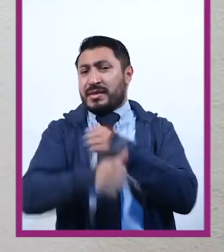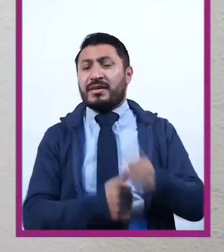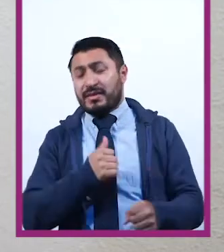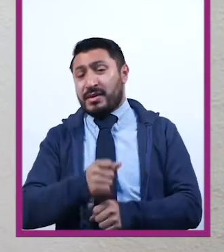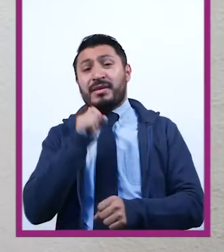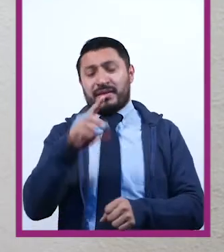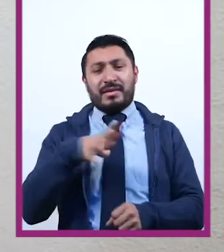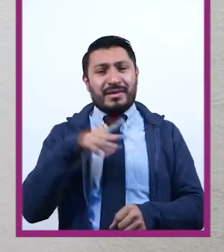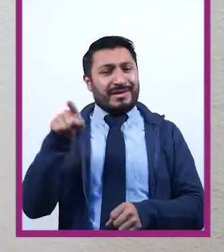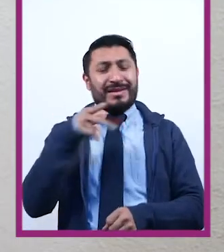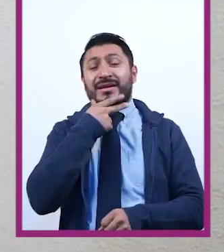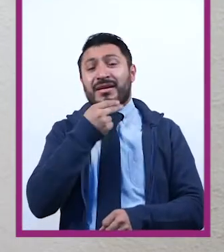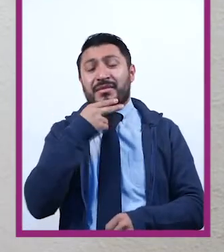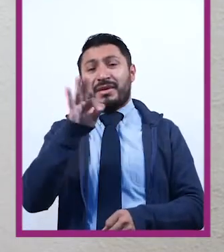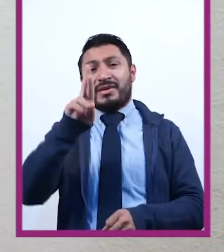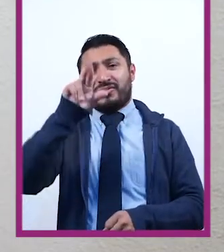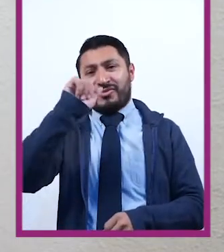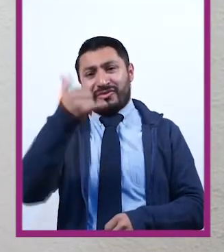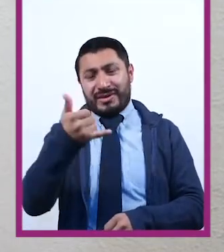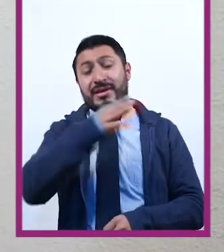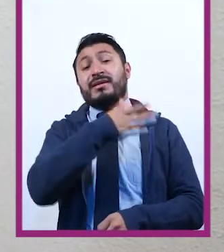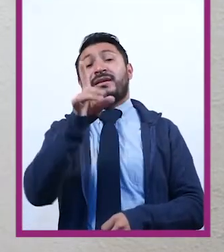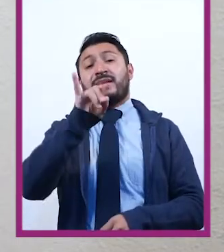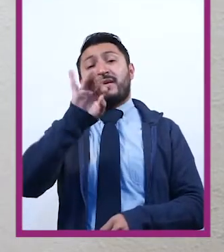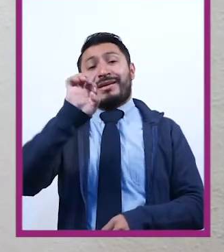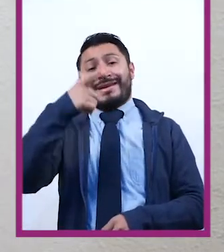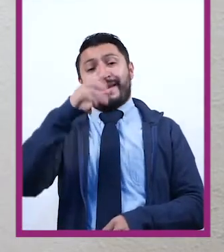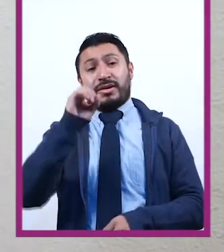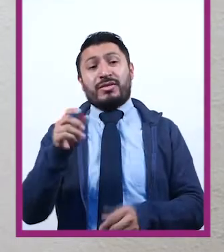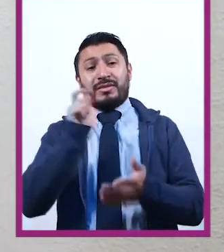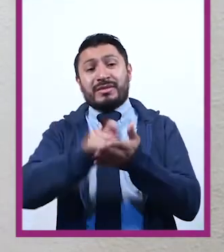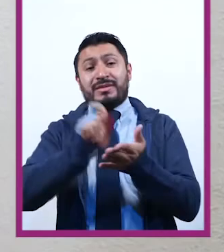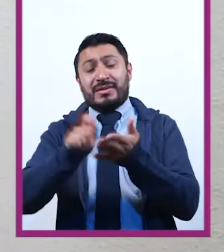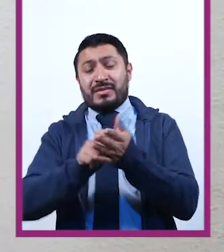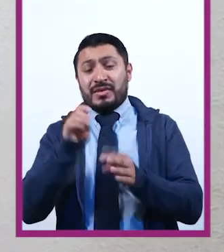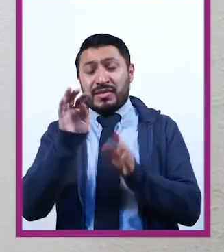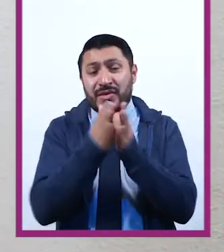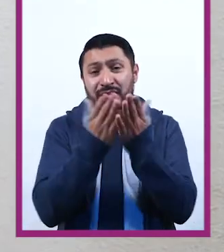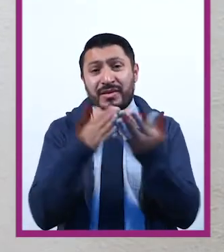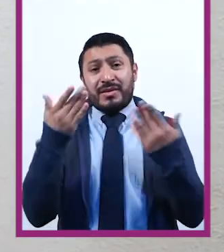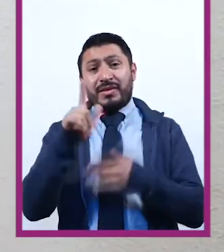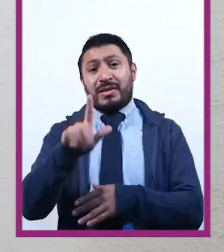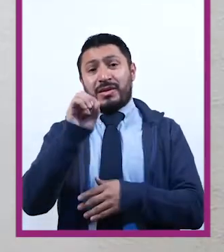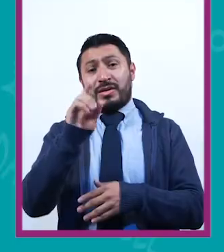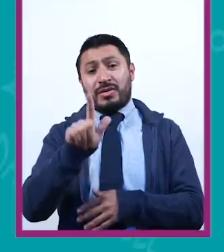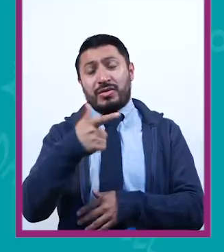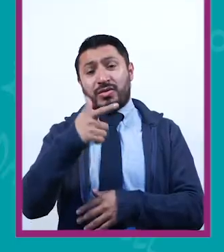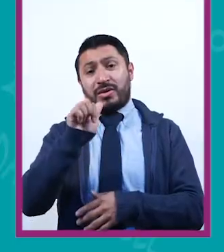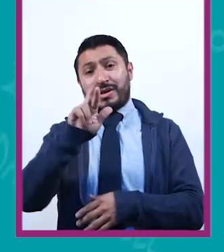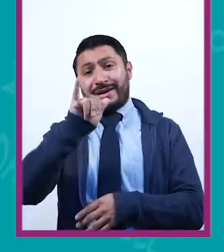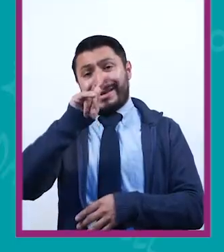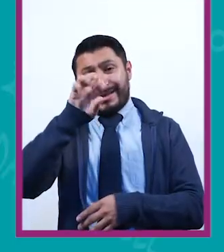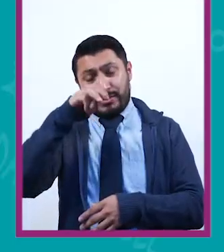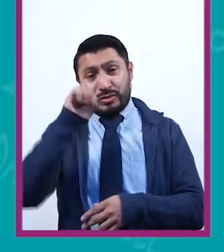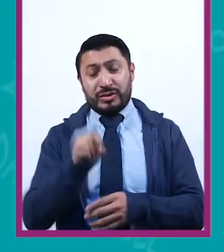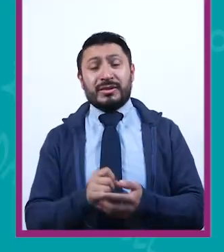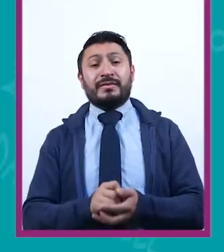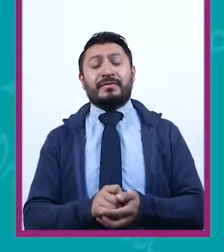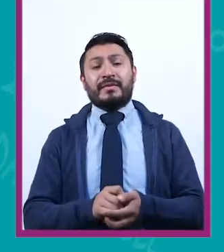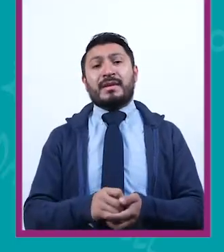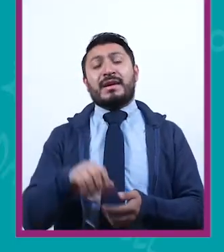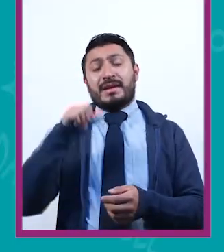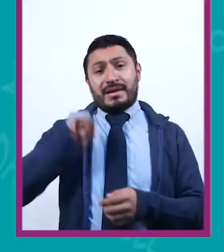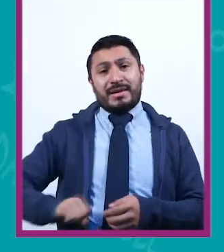año. Además, Fray Diego escribió todo un tratado sobre logaritmos y sus aplicaciones. En el siglo XVII,